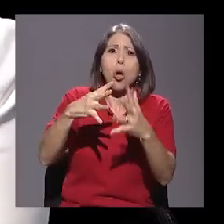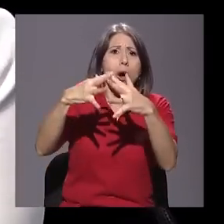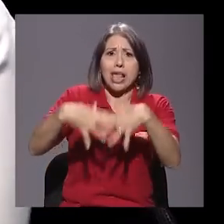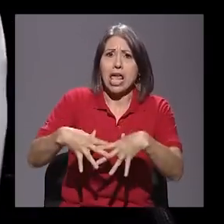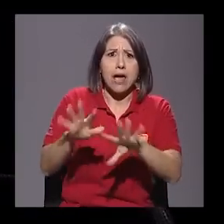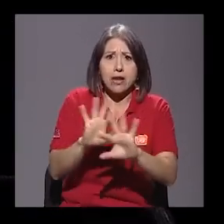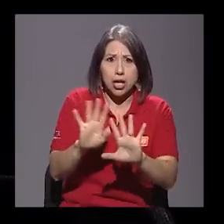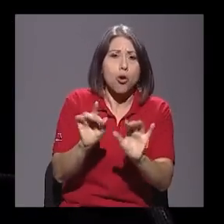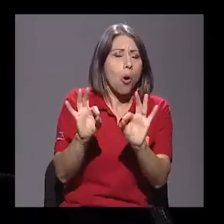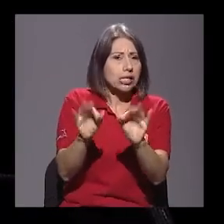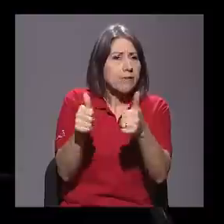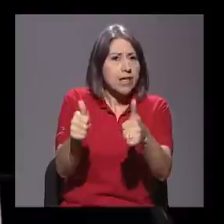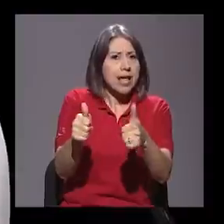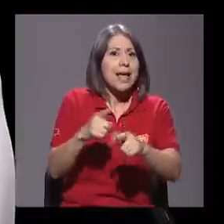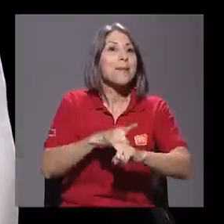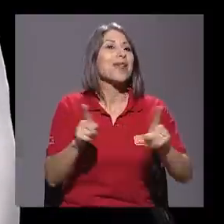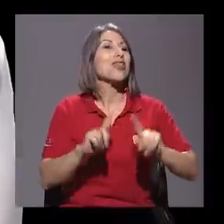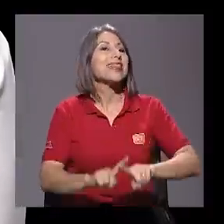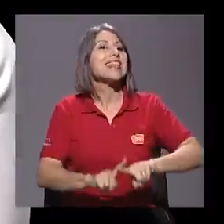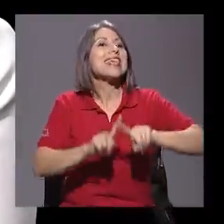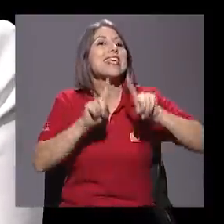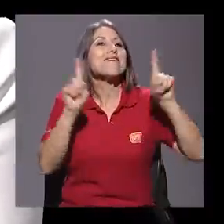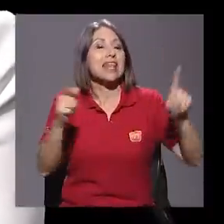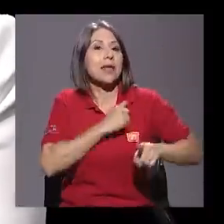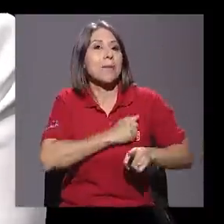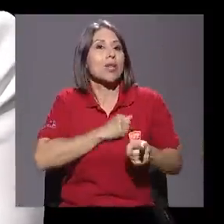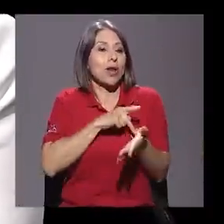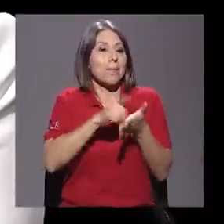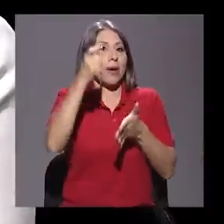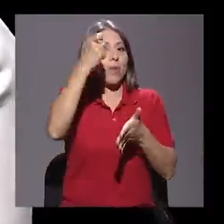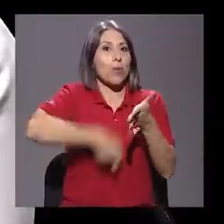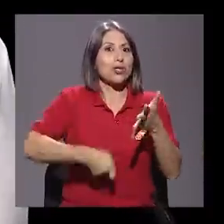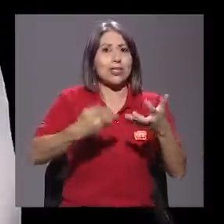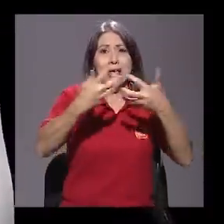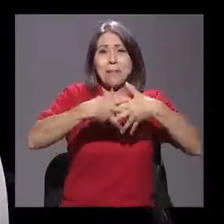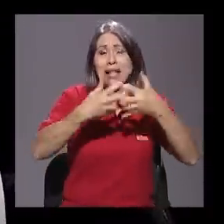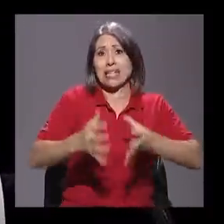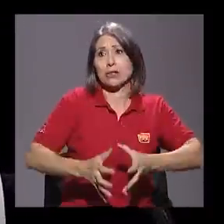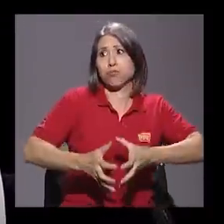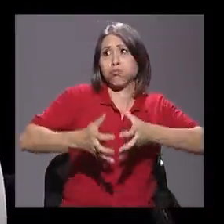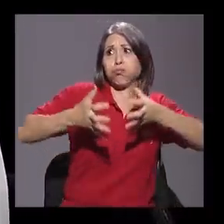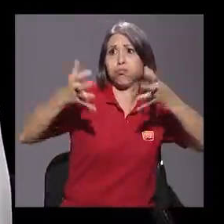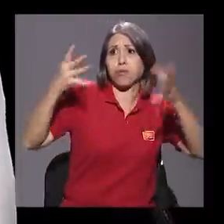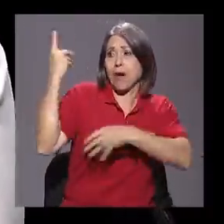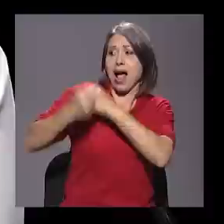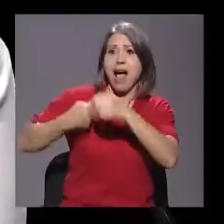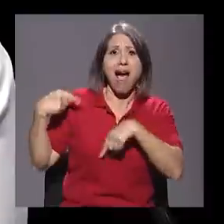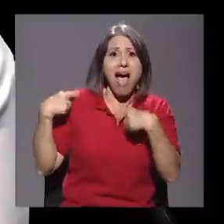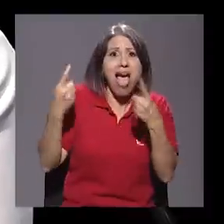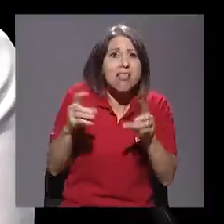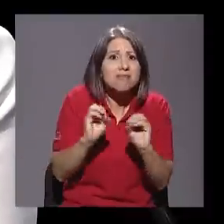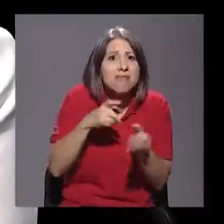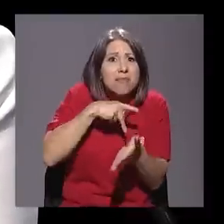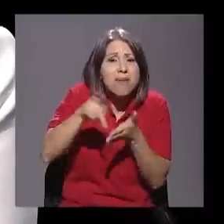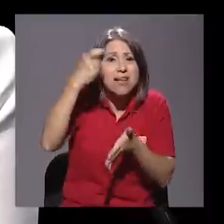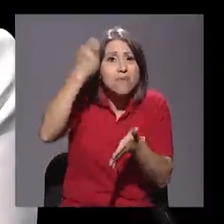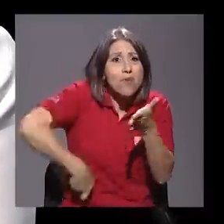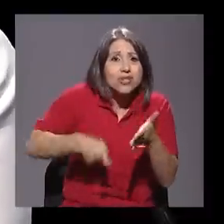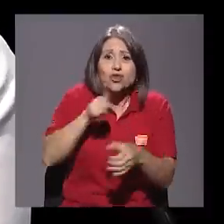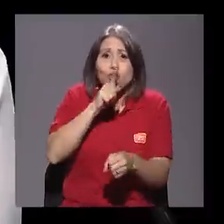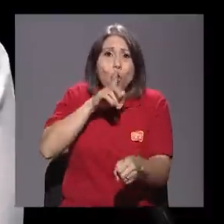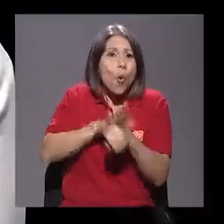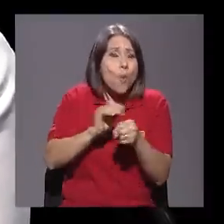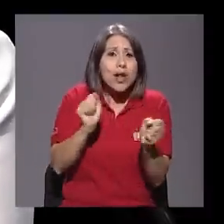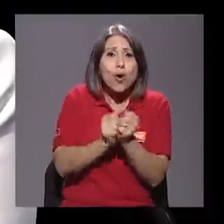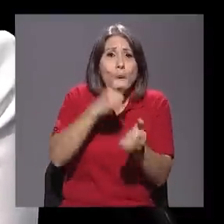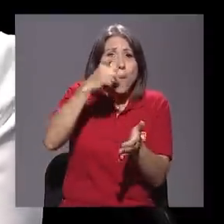Claro, y otra cosa es darle una amnistía tributaria a megacorporaciones que tienen años de no pagar impuestos y de no cumplir con sus obligaciones tributarias